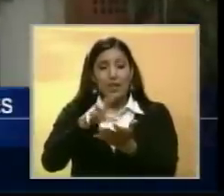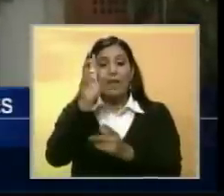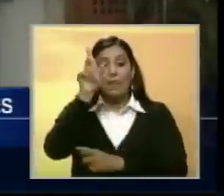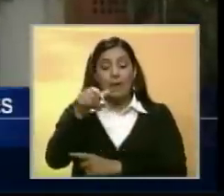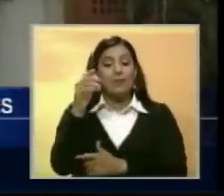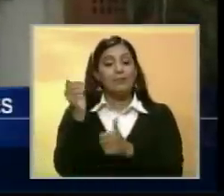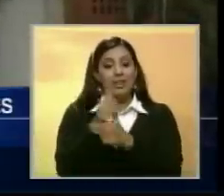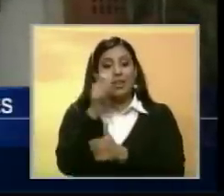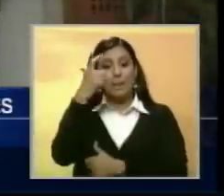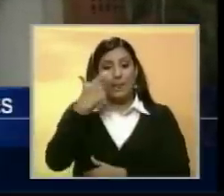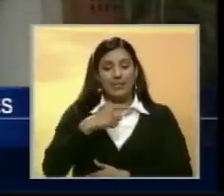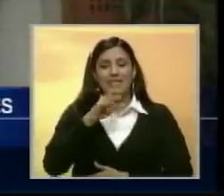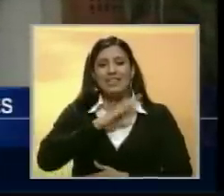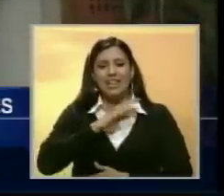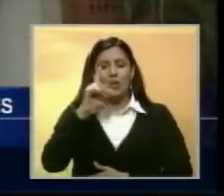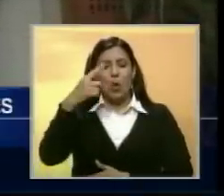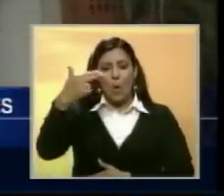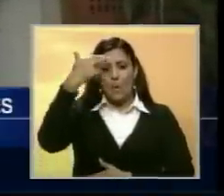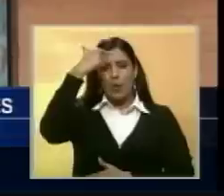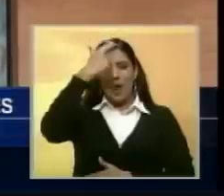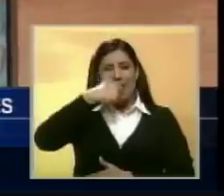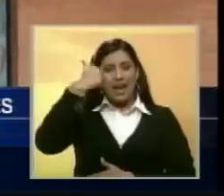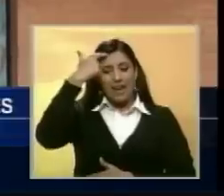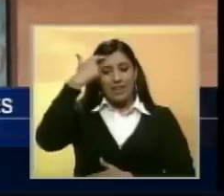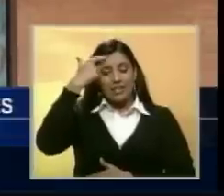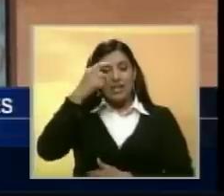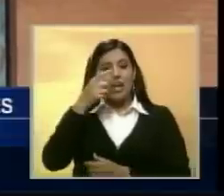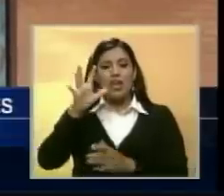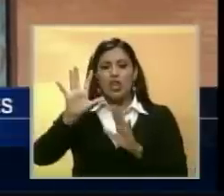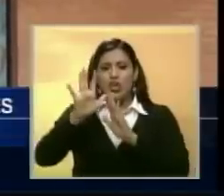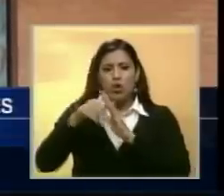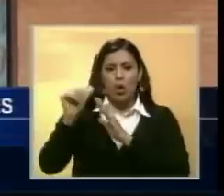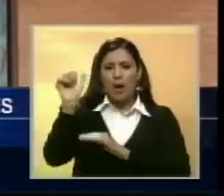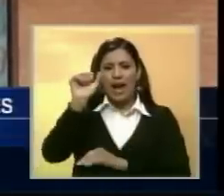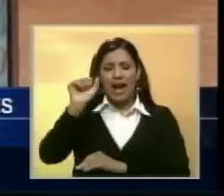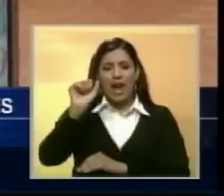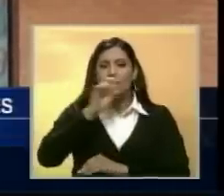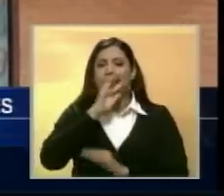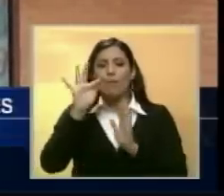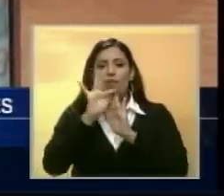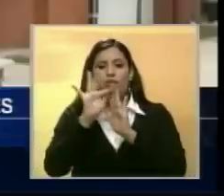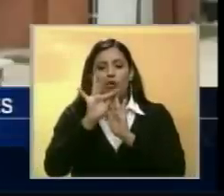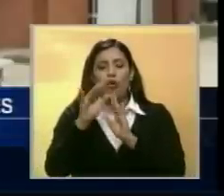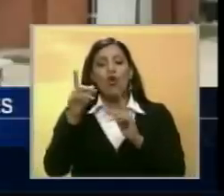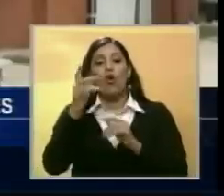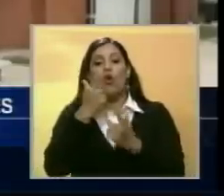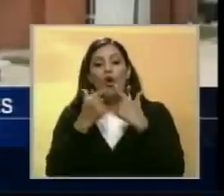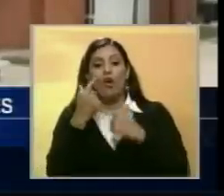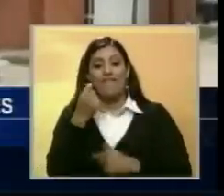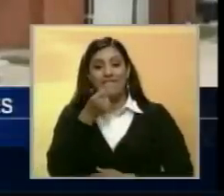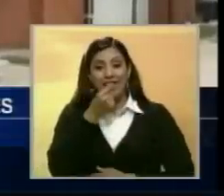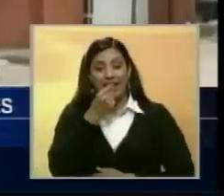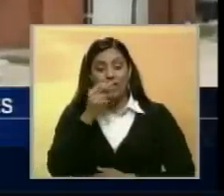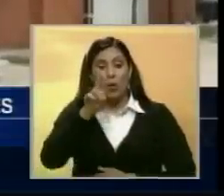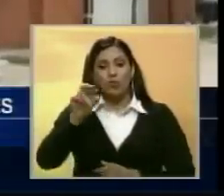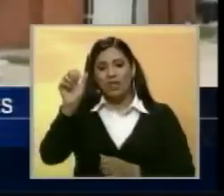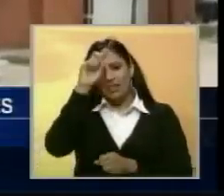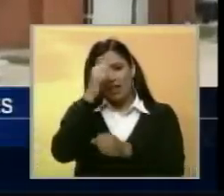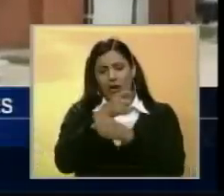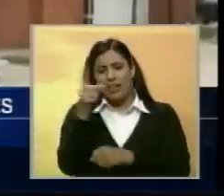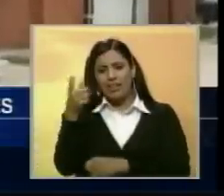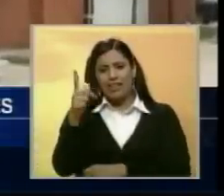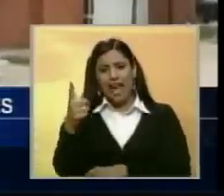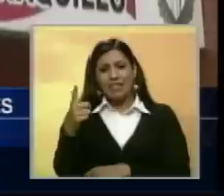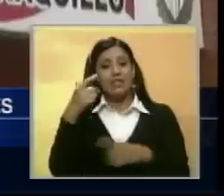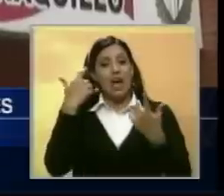se pudo conocer, la víctima presentó un disparo en la cabeza y habría sido despojado de un vehículo marca Ford color verde que utilizaba como medio de trabajo.